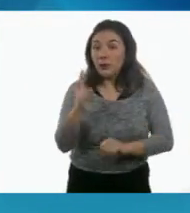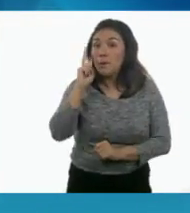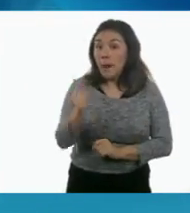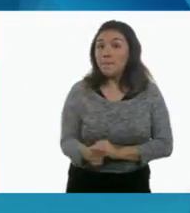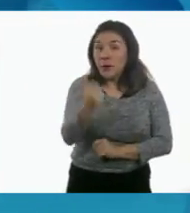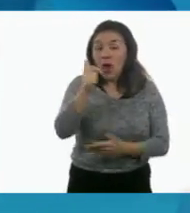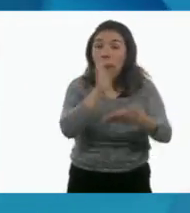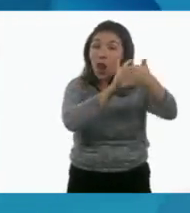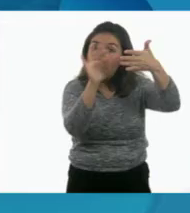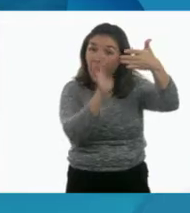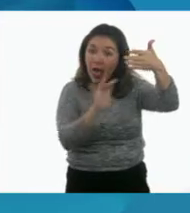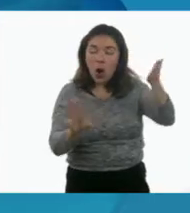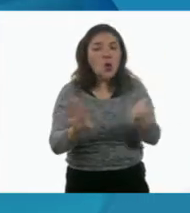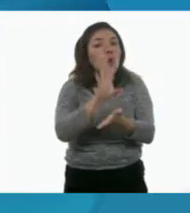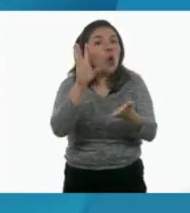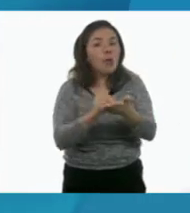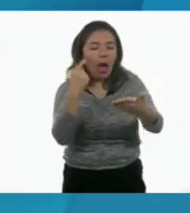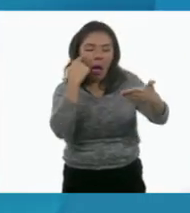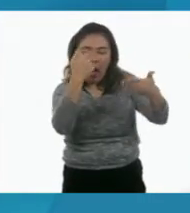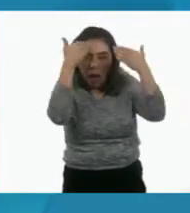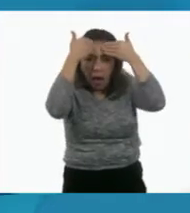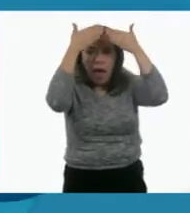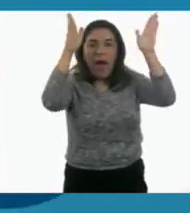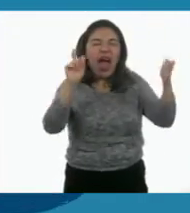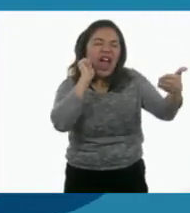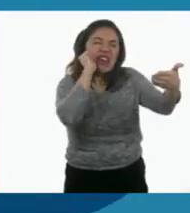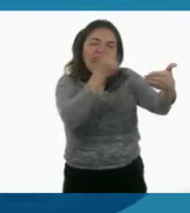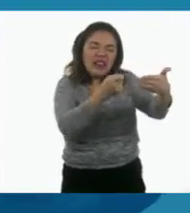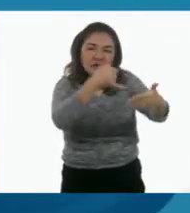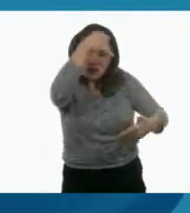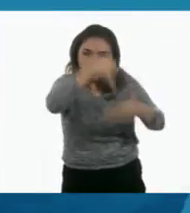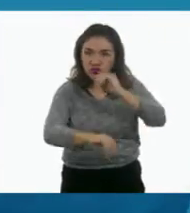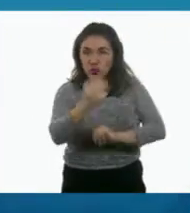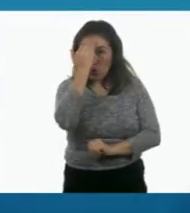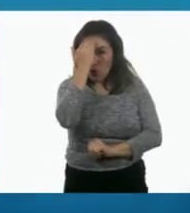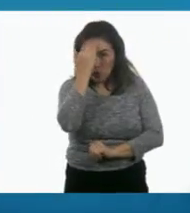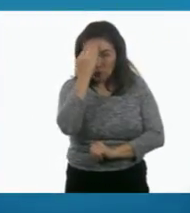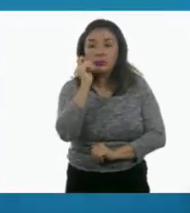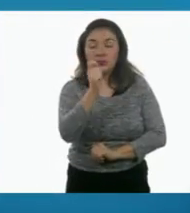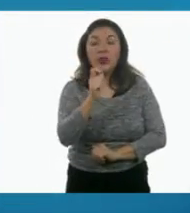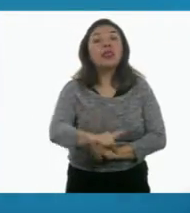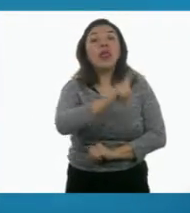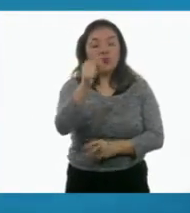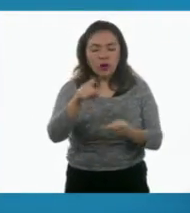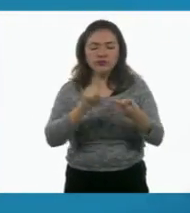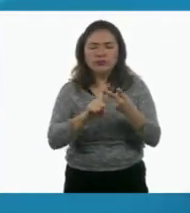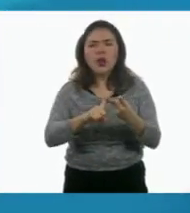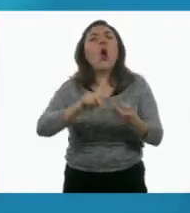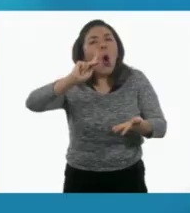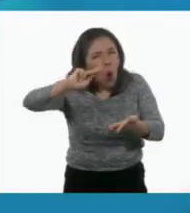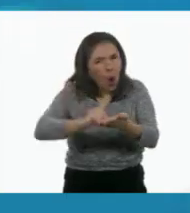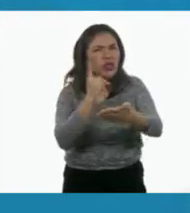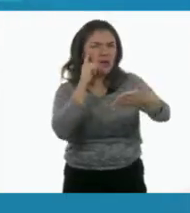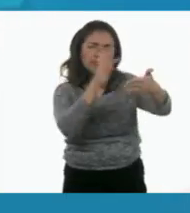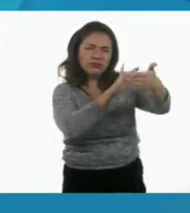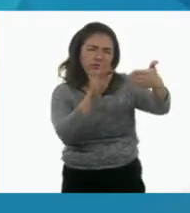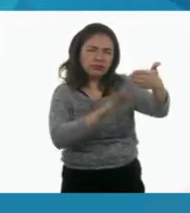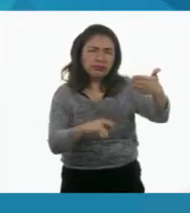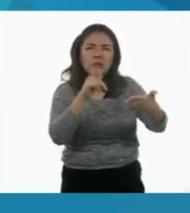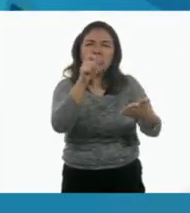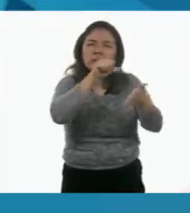el texto para tener una visión global de él. Leer nuevamente y subrayar la información